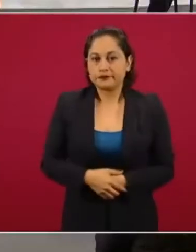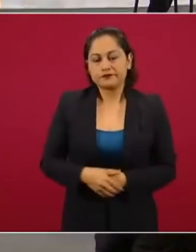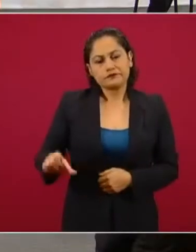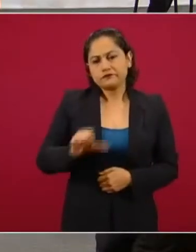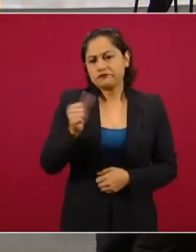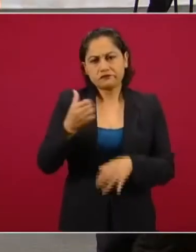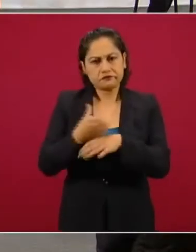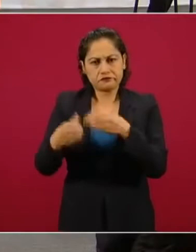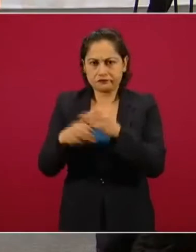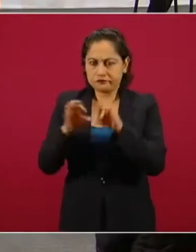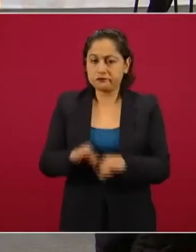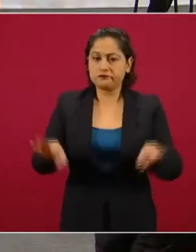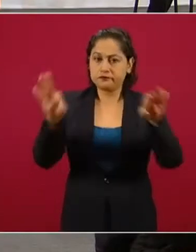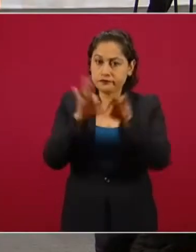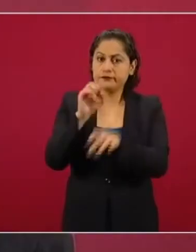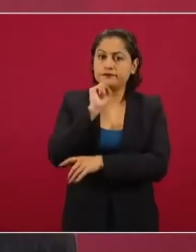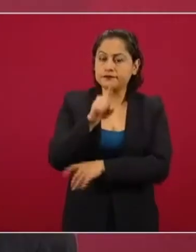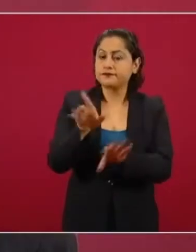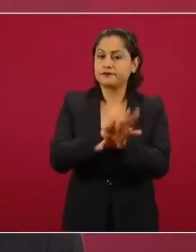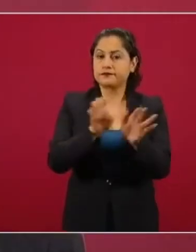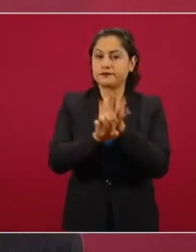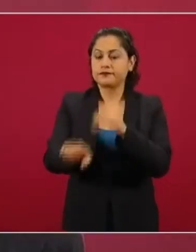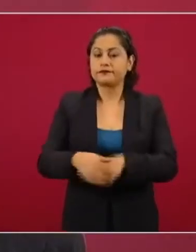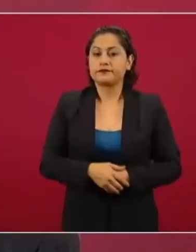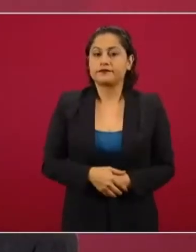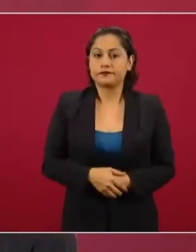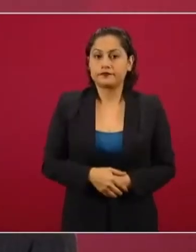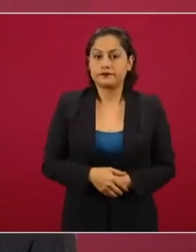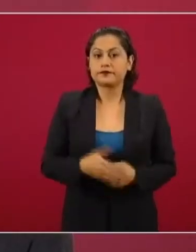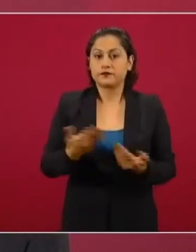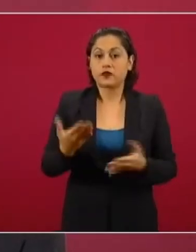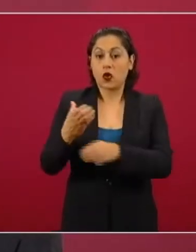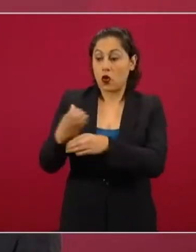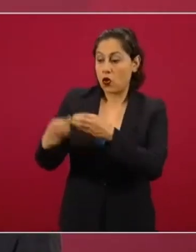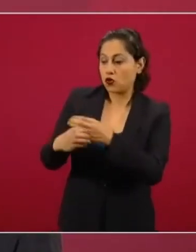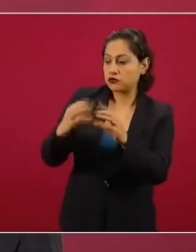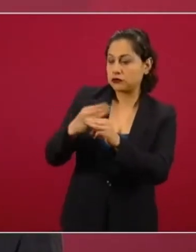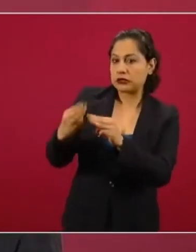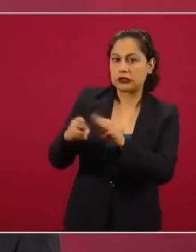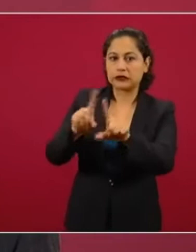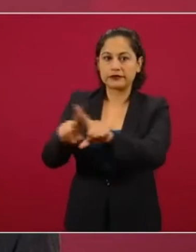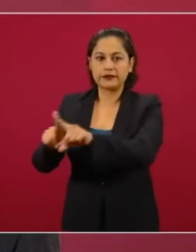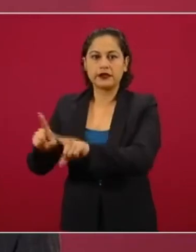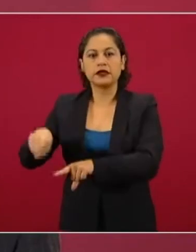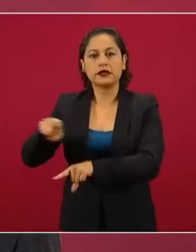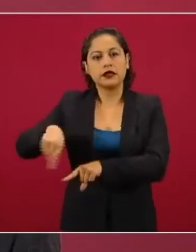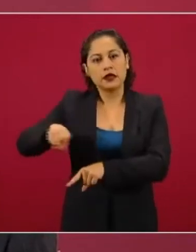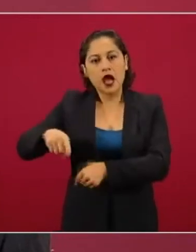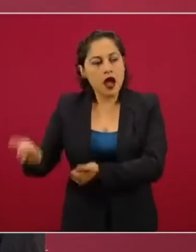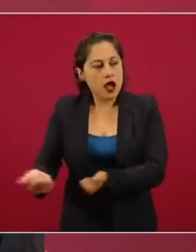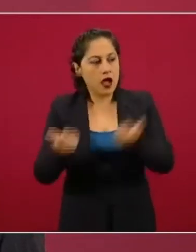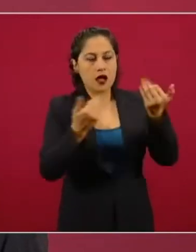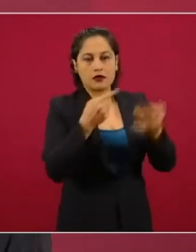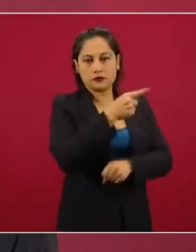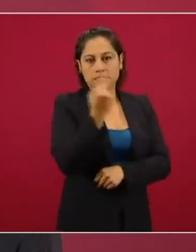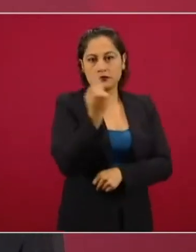muy importantes, pero no menores, incluyen el tema de los insumos que pudieran estarse necesitando a lo largo del tiempo.